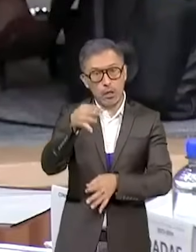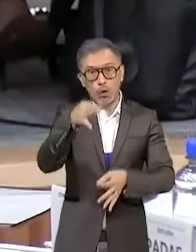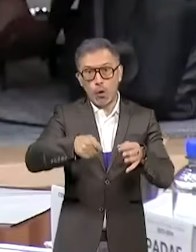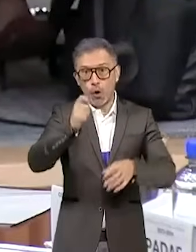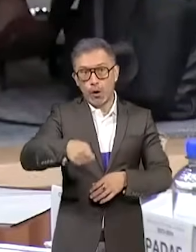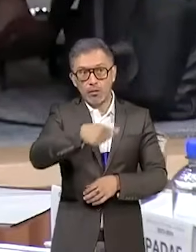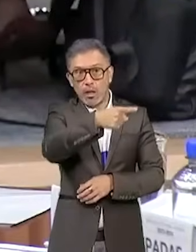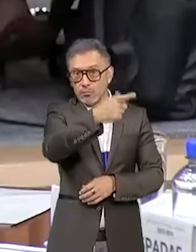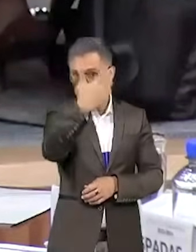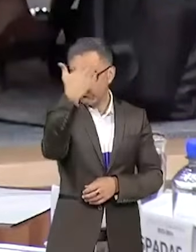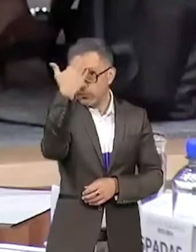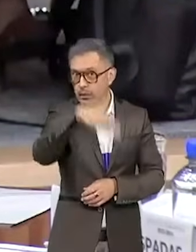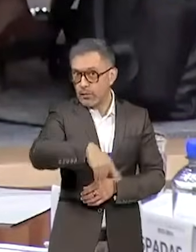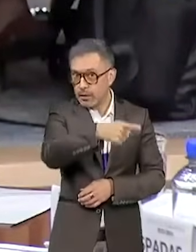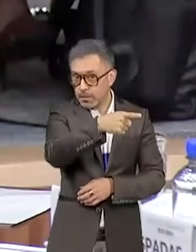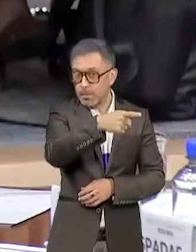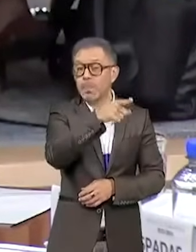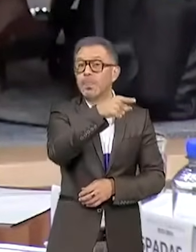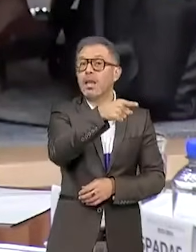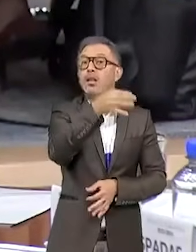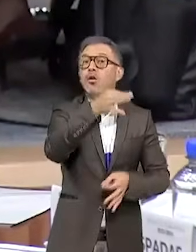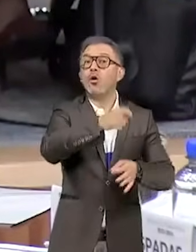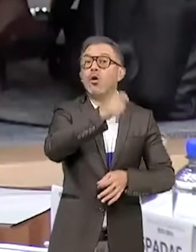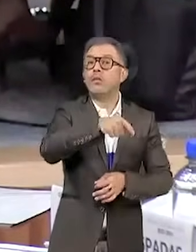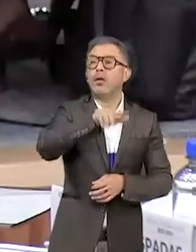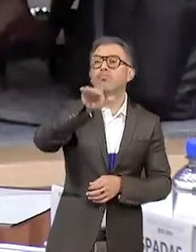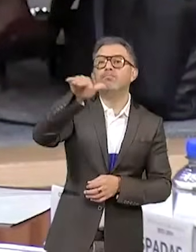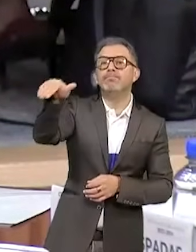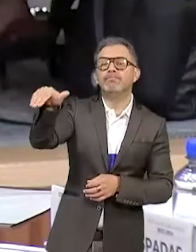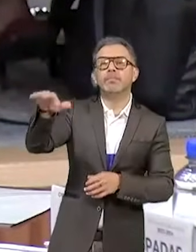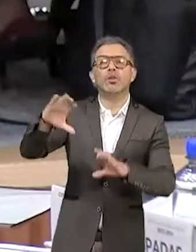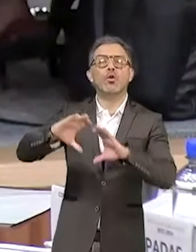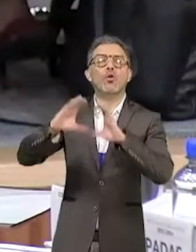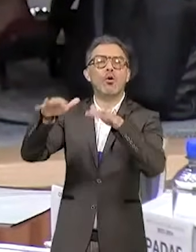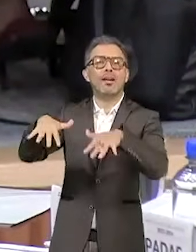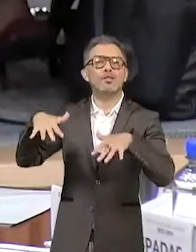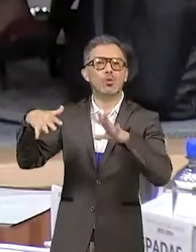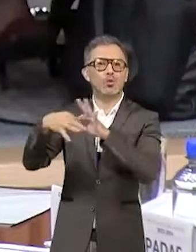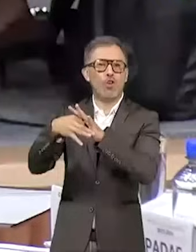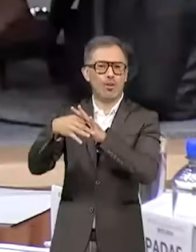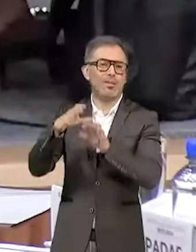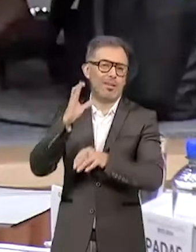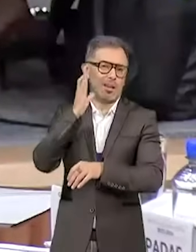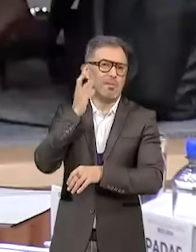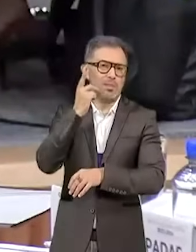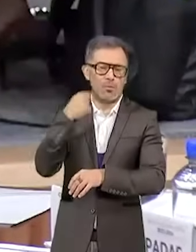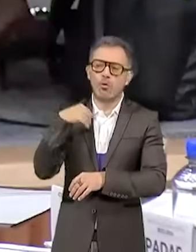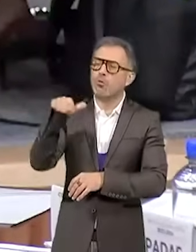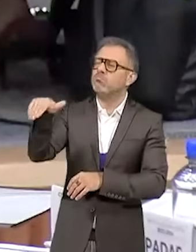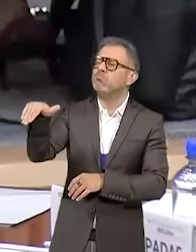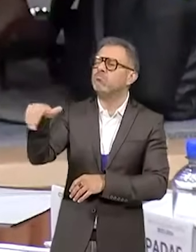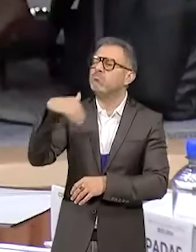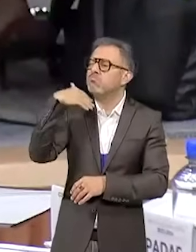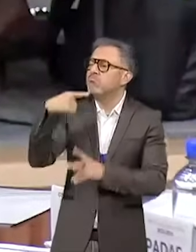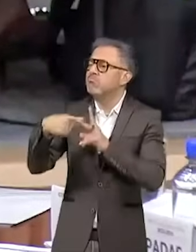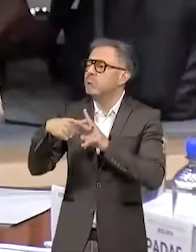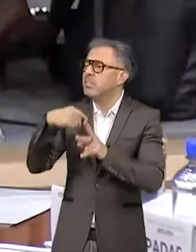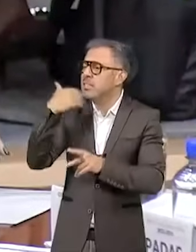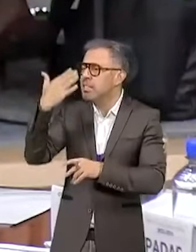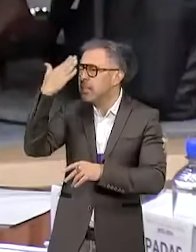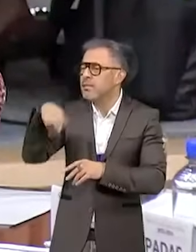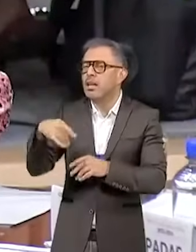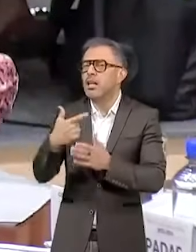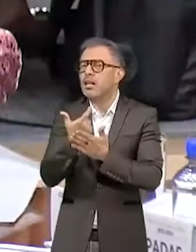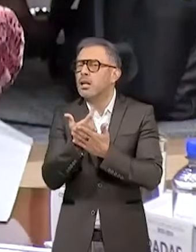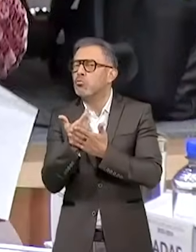Corte ha solicitado al Congreso de la Unión, a la Cámara de Diputados, conocer cuál es la remuneración, porque eso